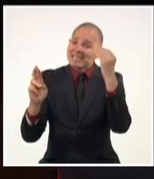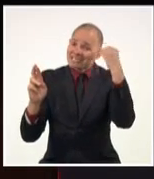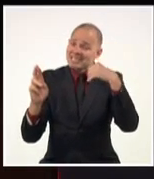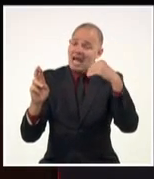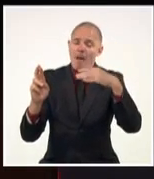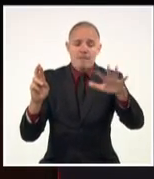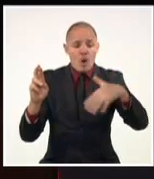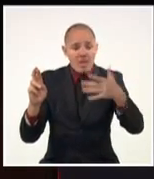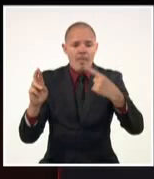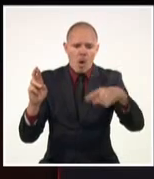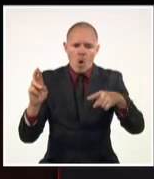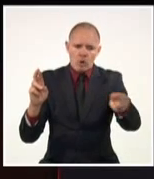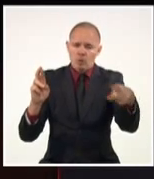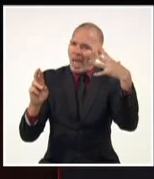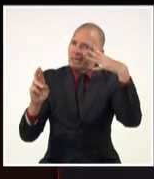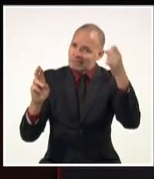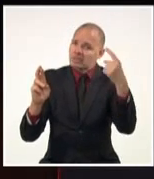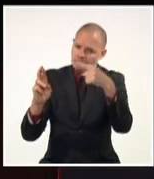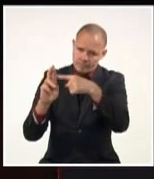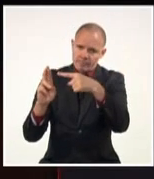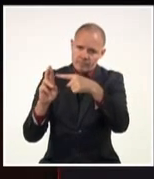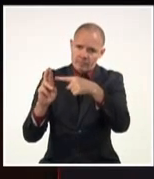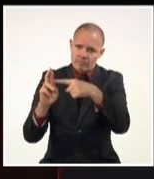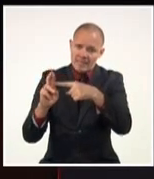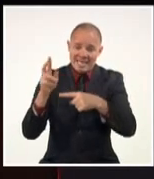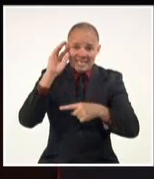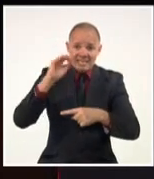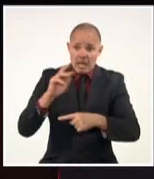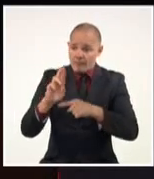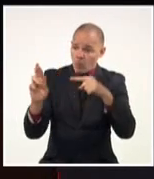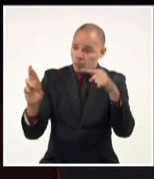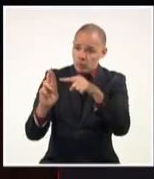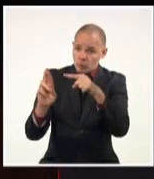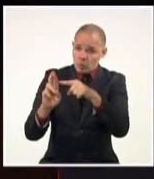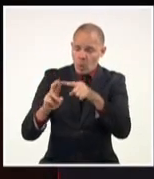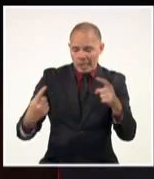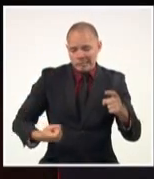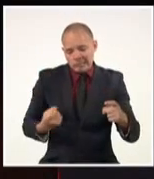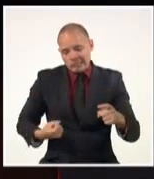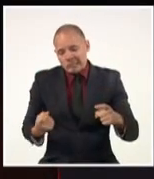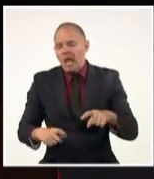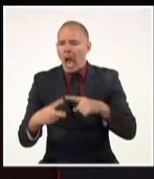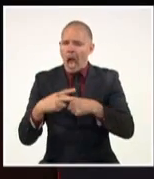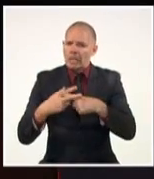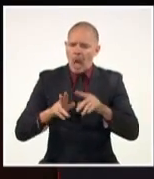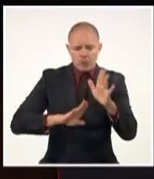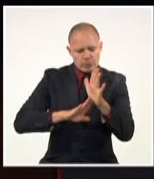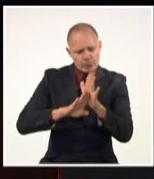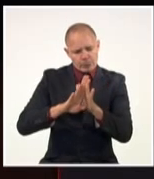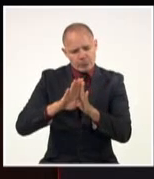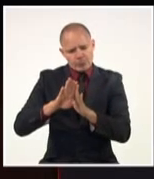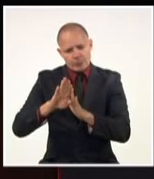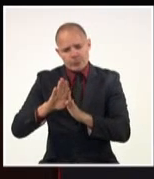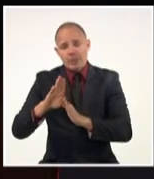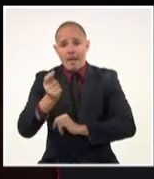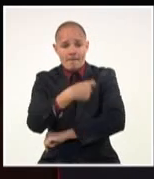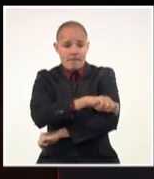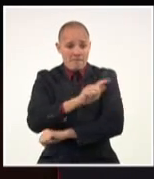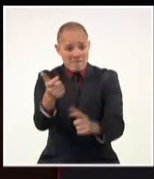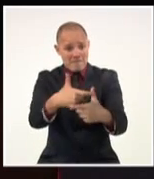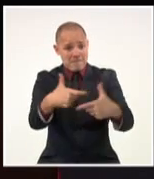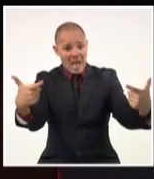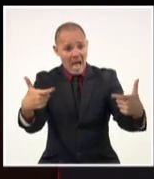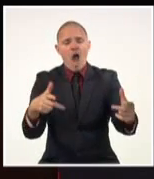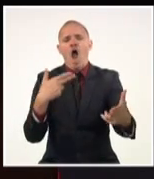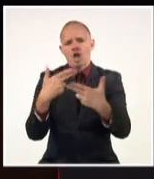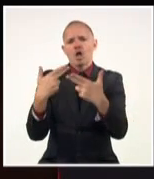errores y lucha por vencerlos, que no ha perdido el entusiasmo revolucionario y que está impregnado de un extraordinario